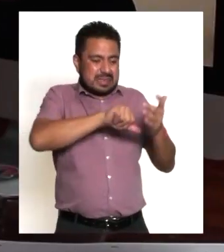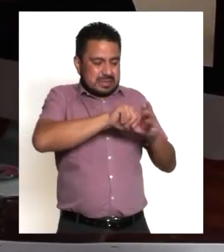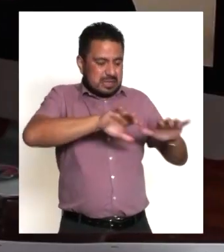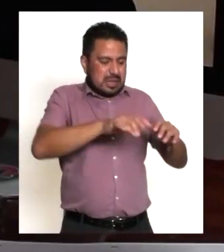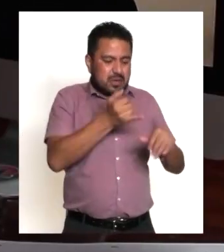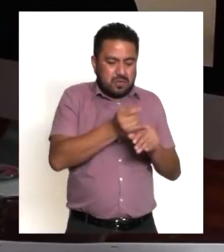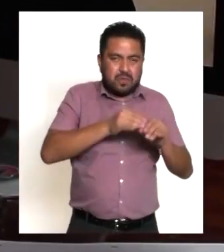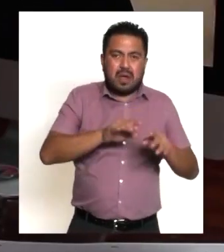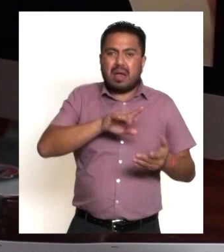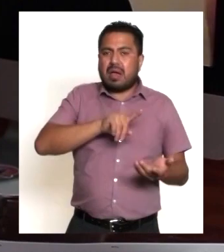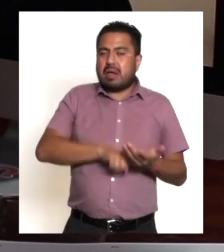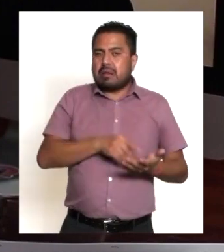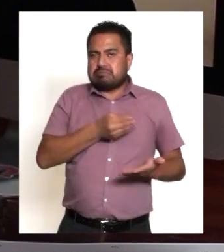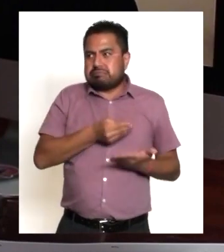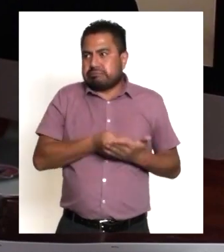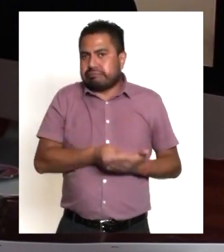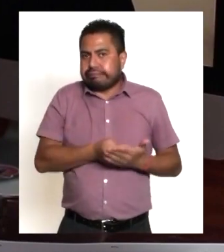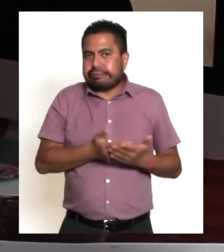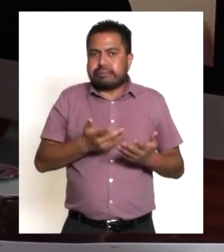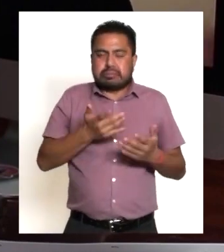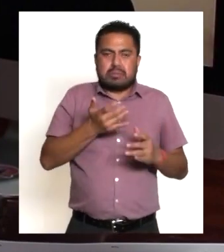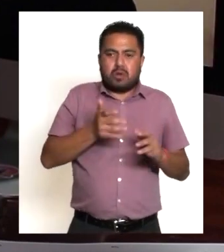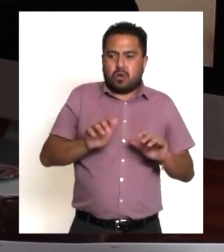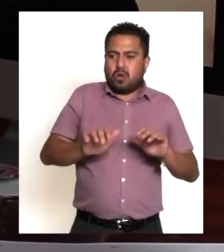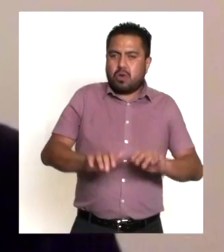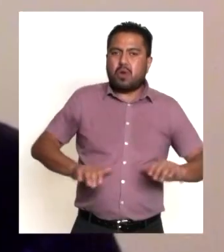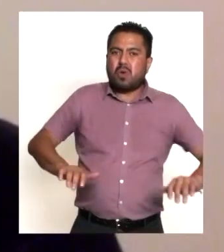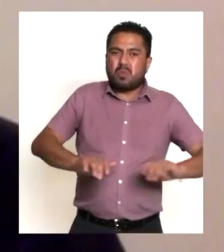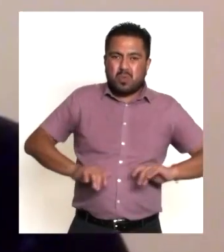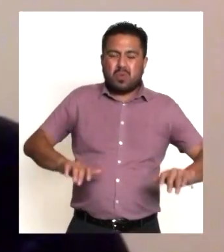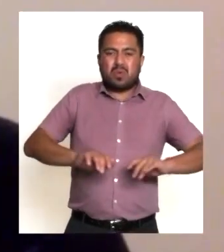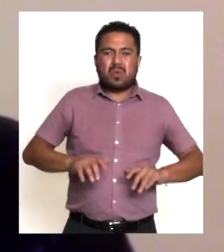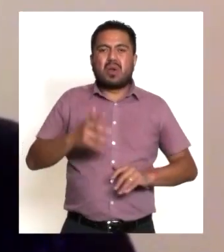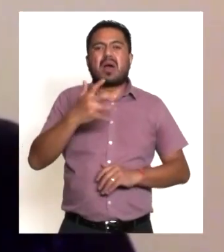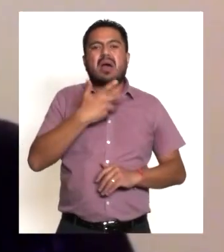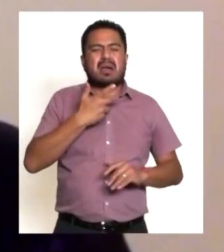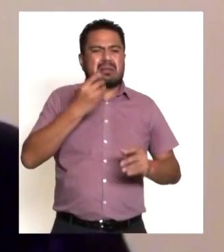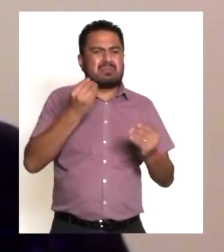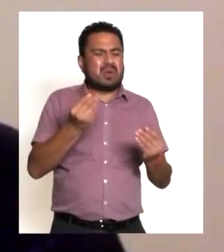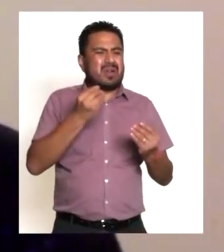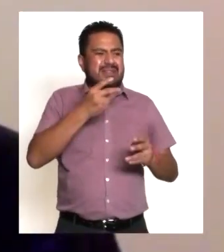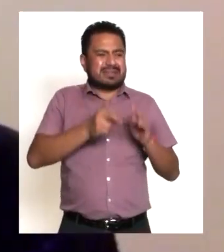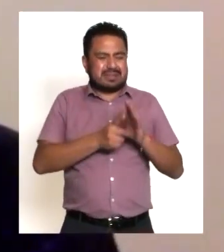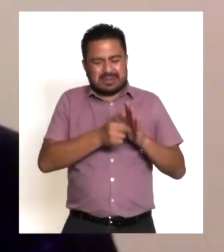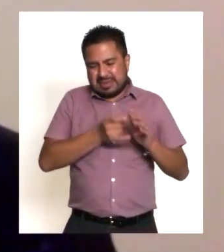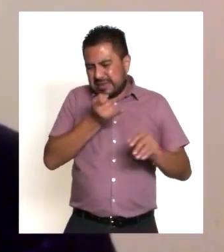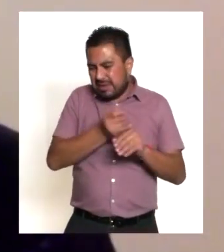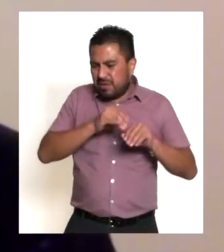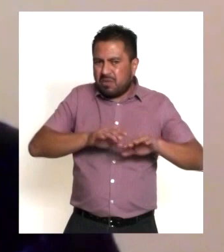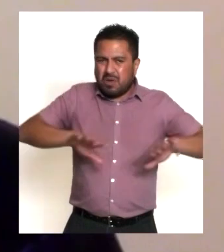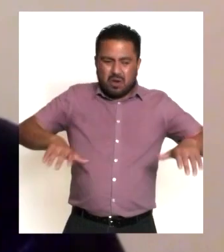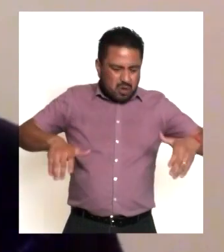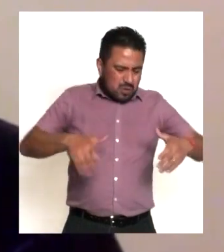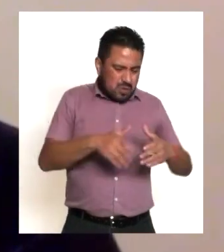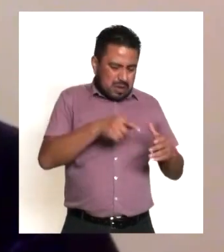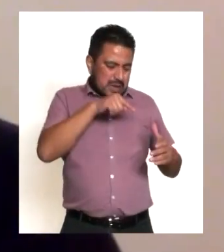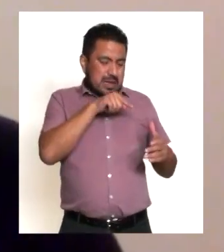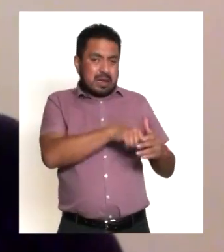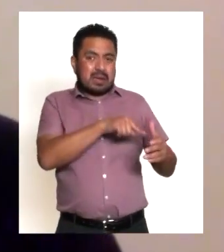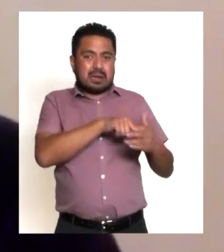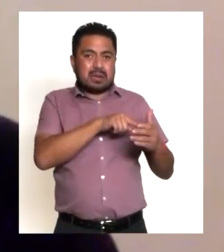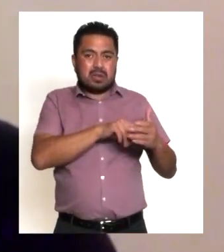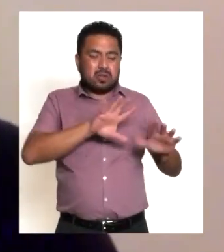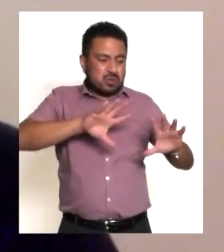de datos donde tienes muchísimas computadoras o servidores que tienen muchos discos duros o almacenamiento, y